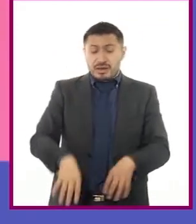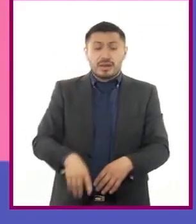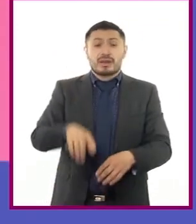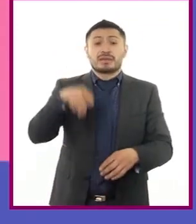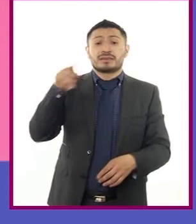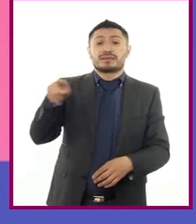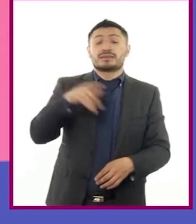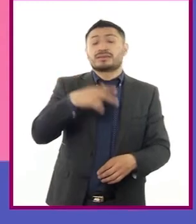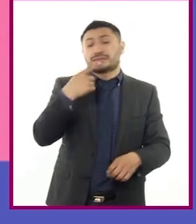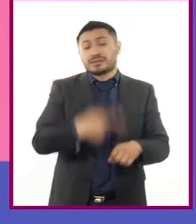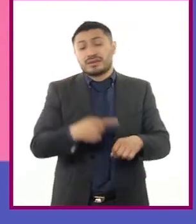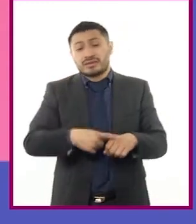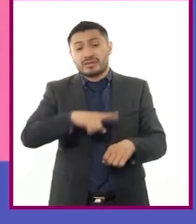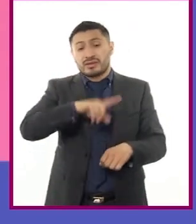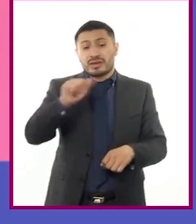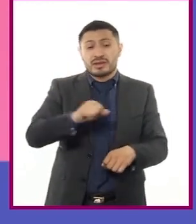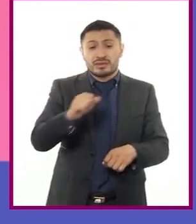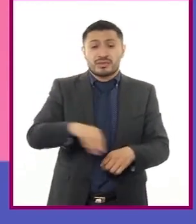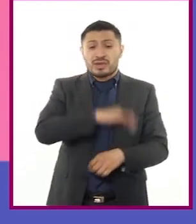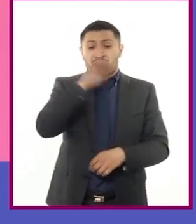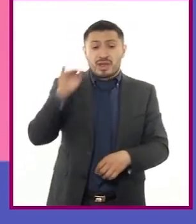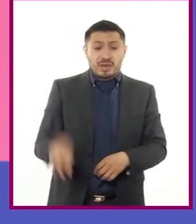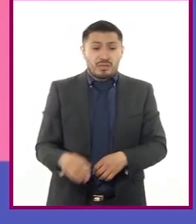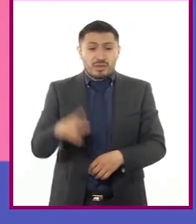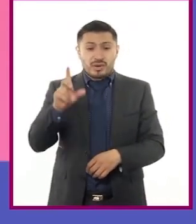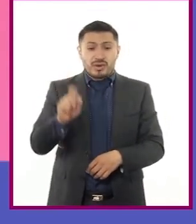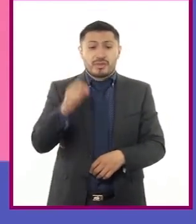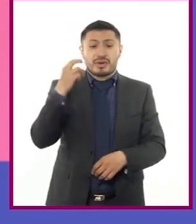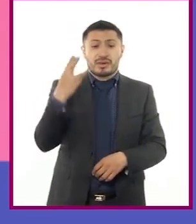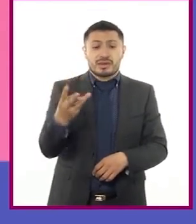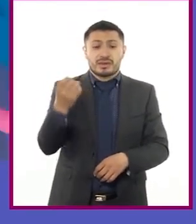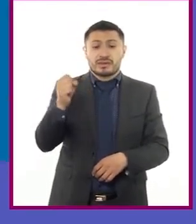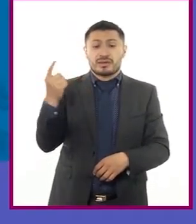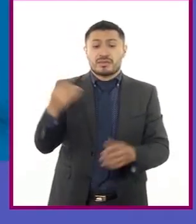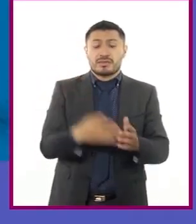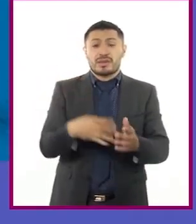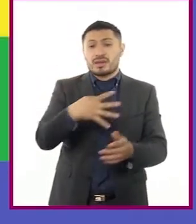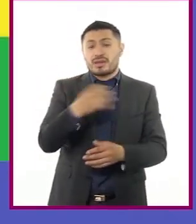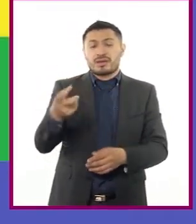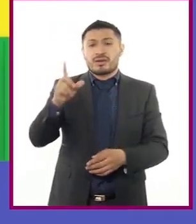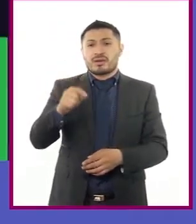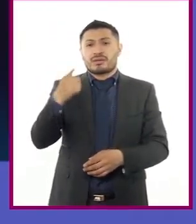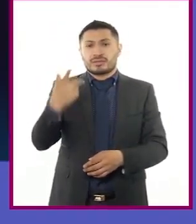Chile, el 23 de septiembre de 1973.